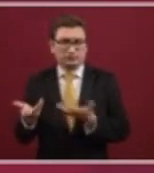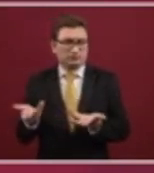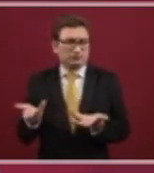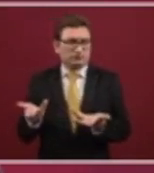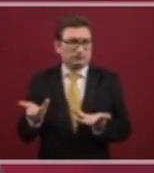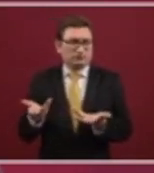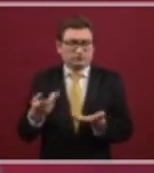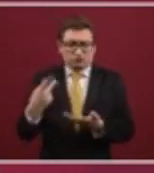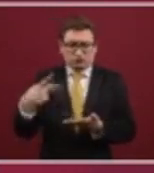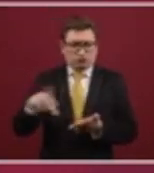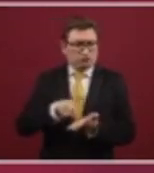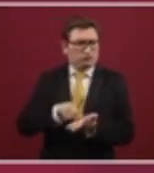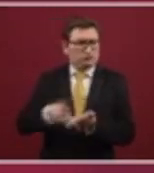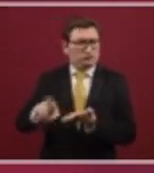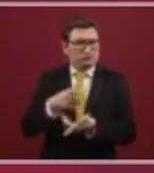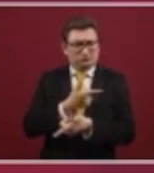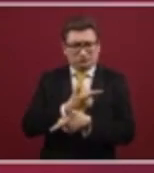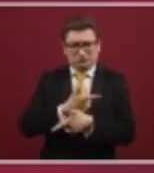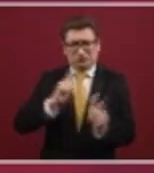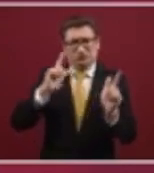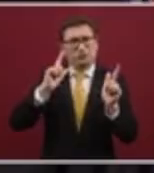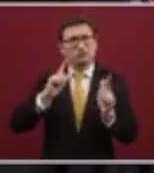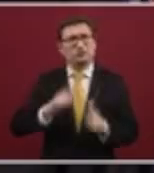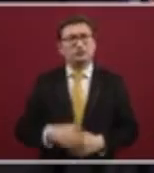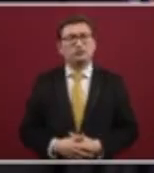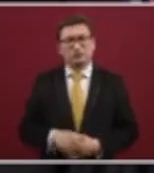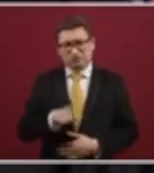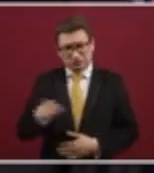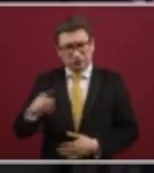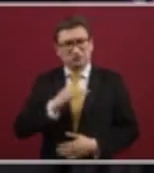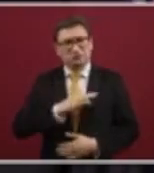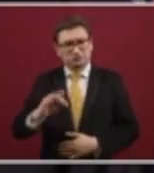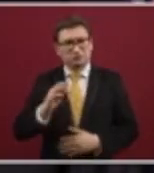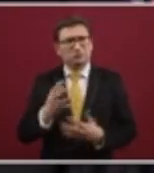Tiene todo el derecho de hacerlo.